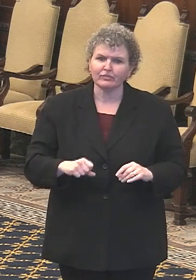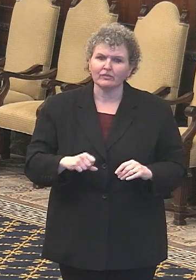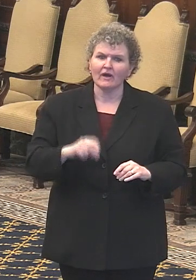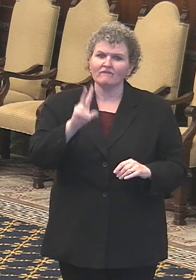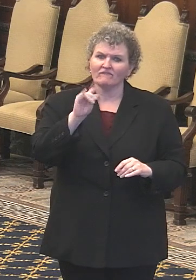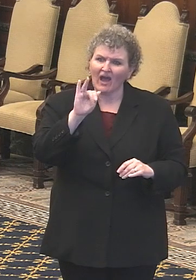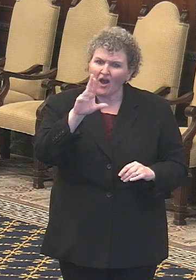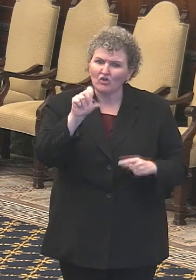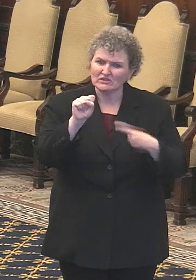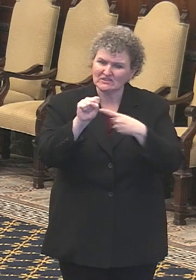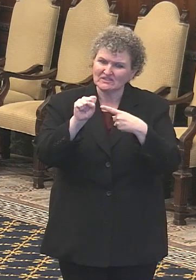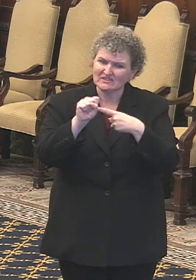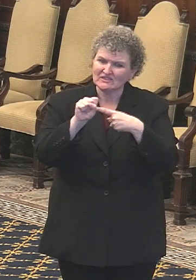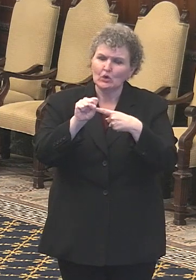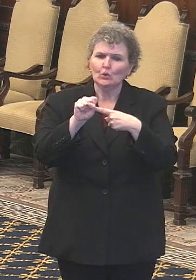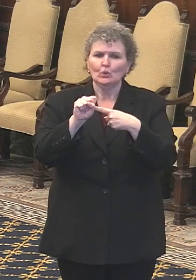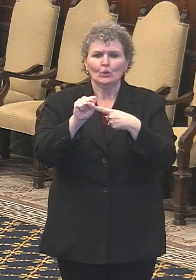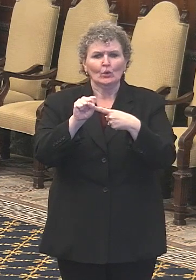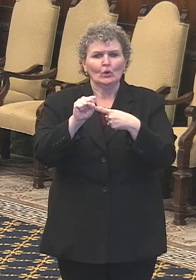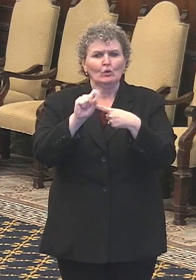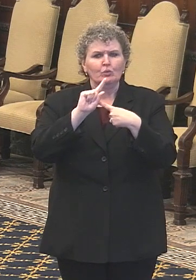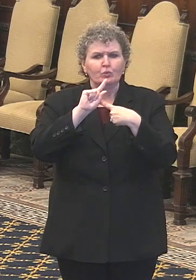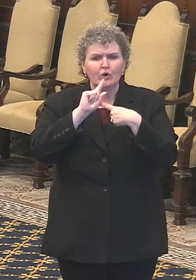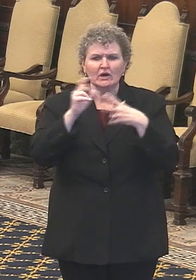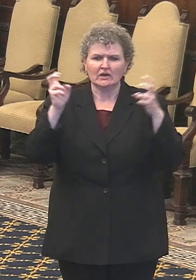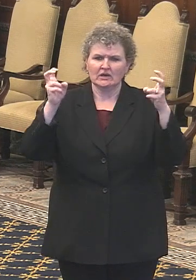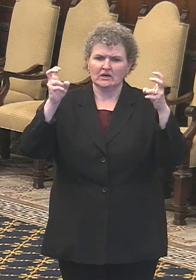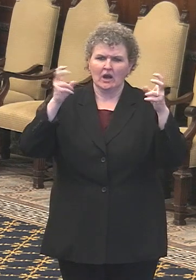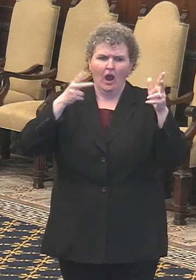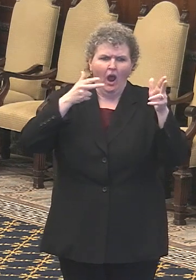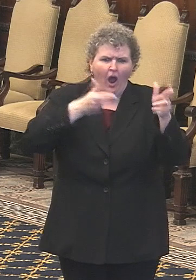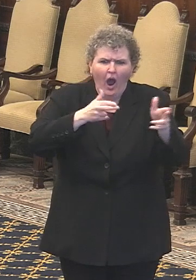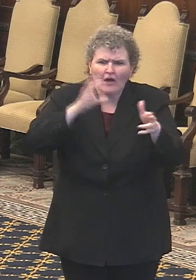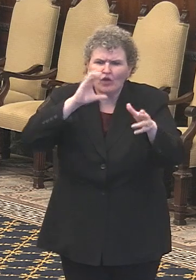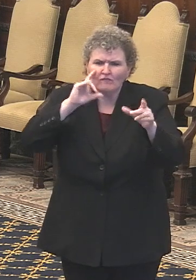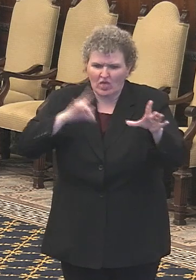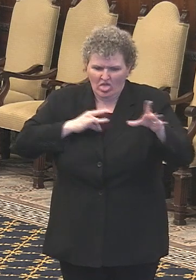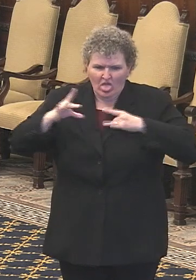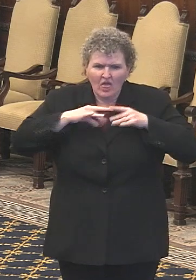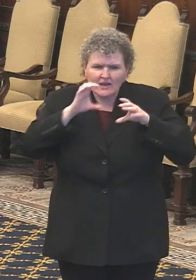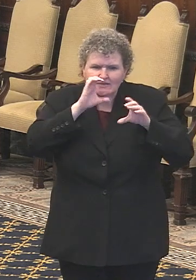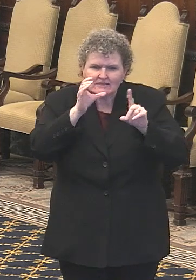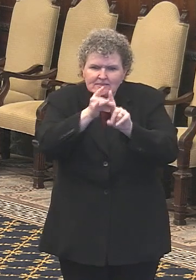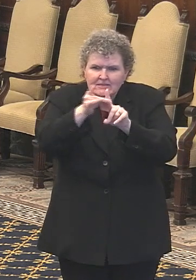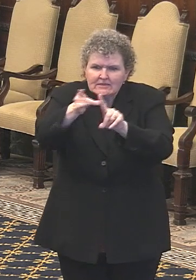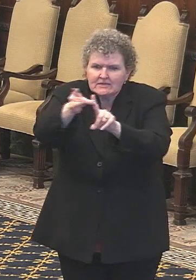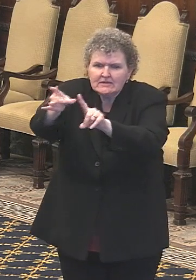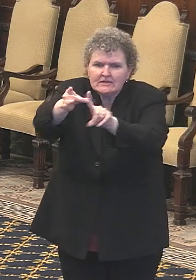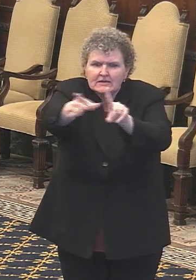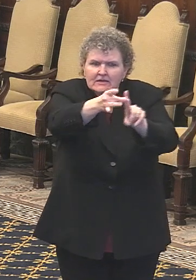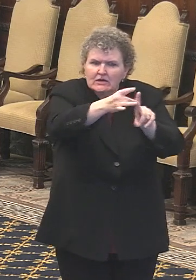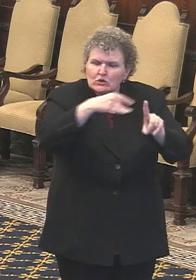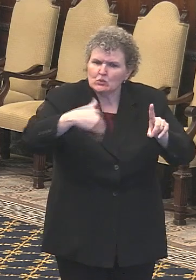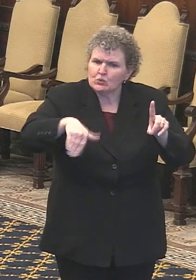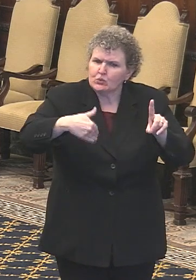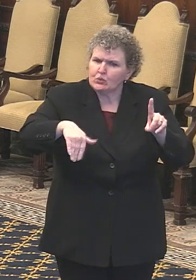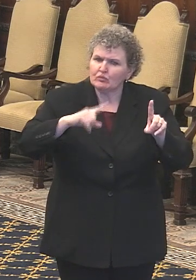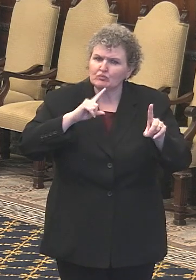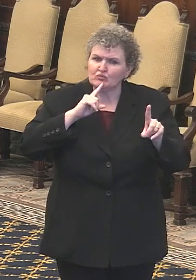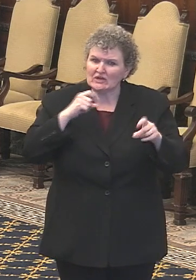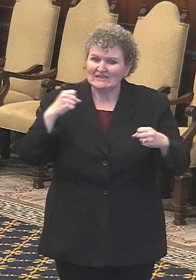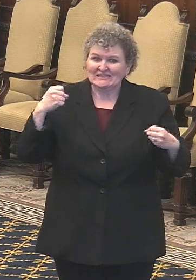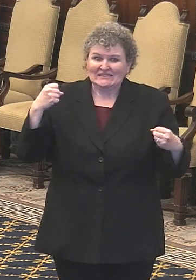mensaje, principalmente porque hay 25% de la población que tiene el virus que no tiene ningún síntoma. Bien. Y